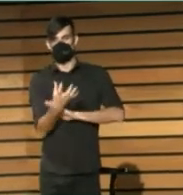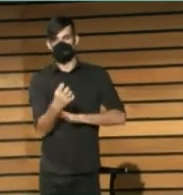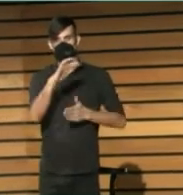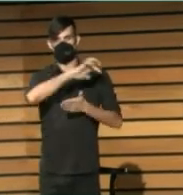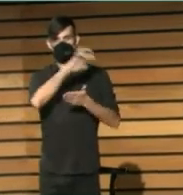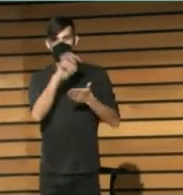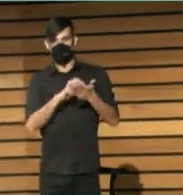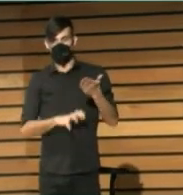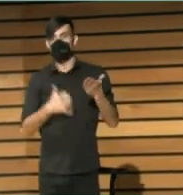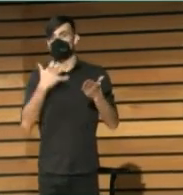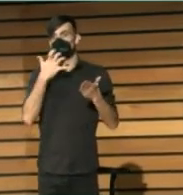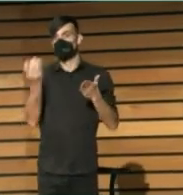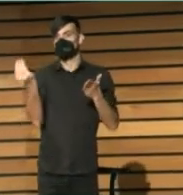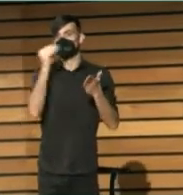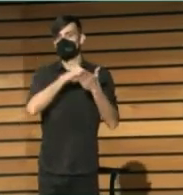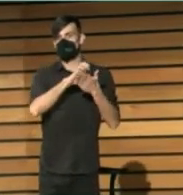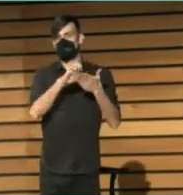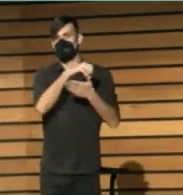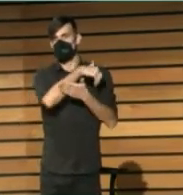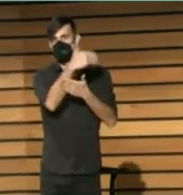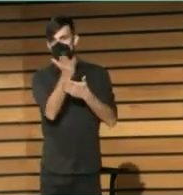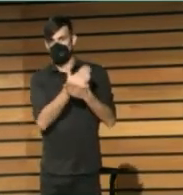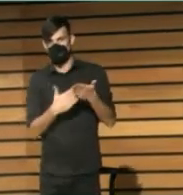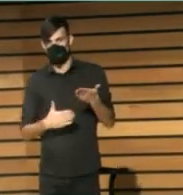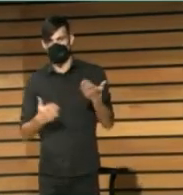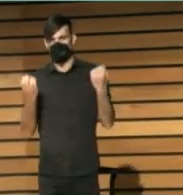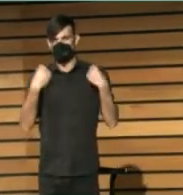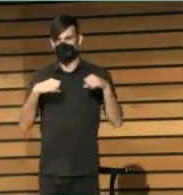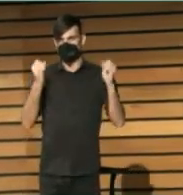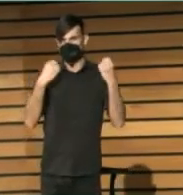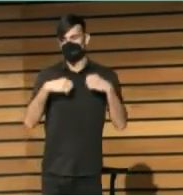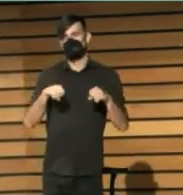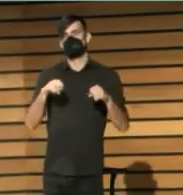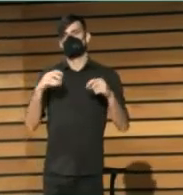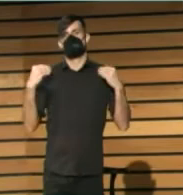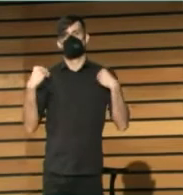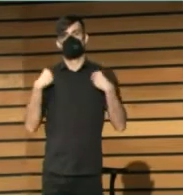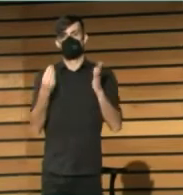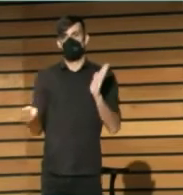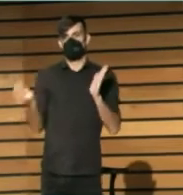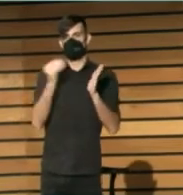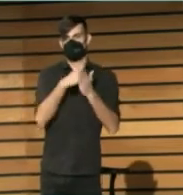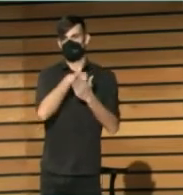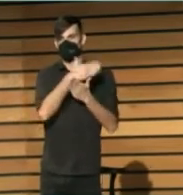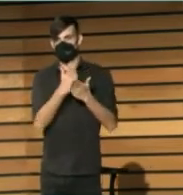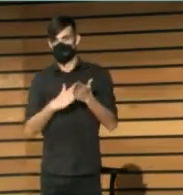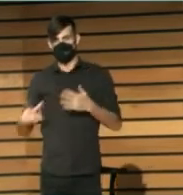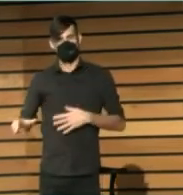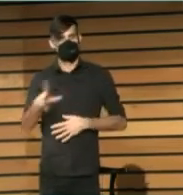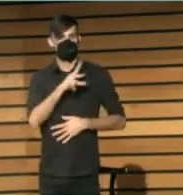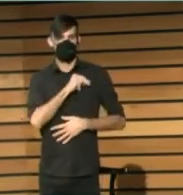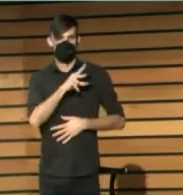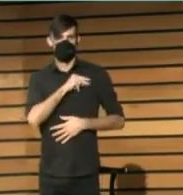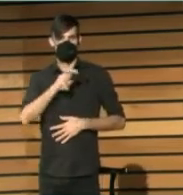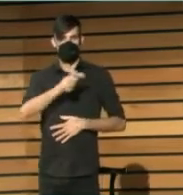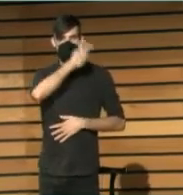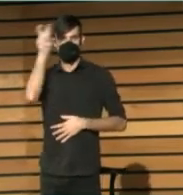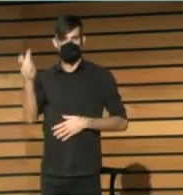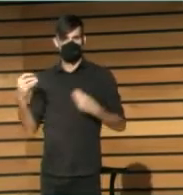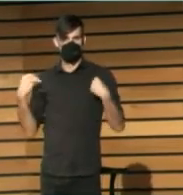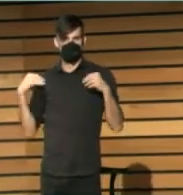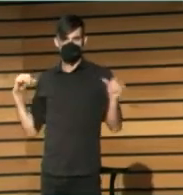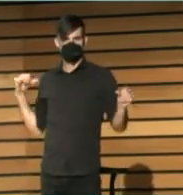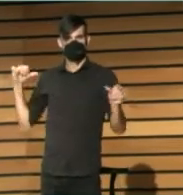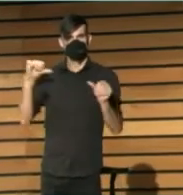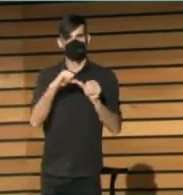la narrativa, poesía, ensayo y biografía. Ha sido galardonado con multitud de premios a lo largo de su carrera,